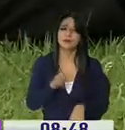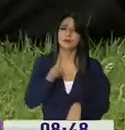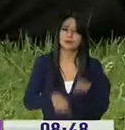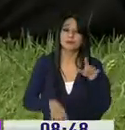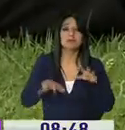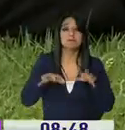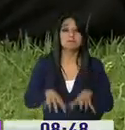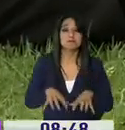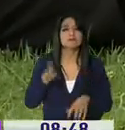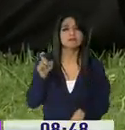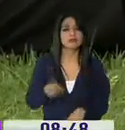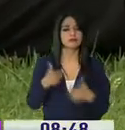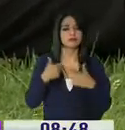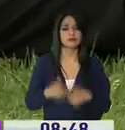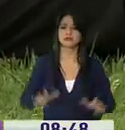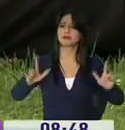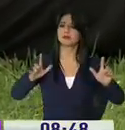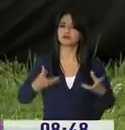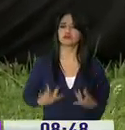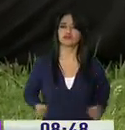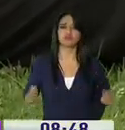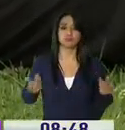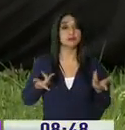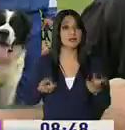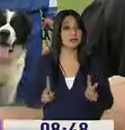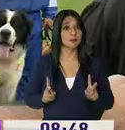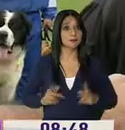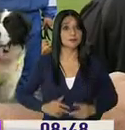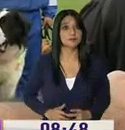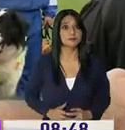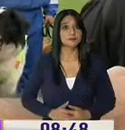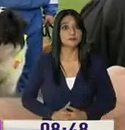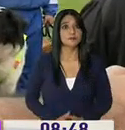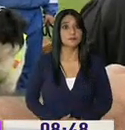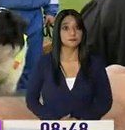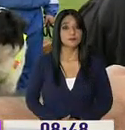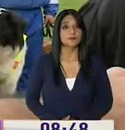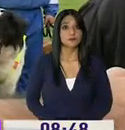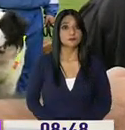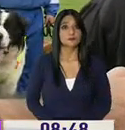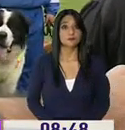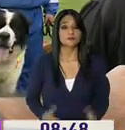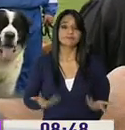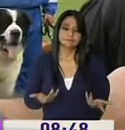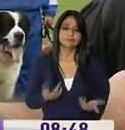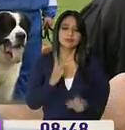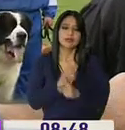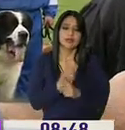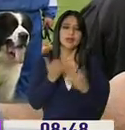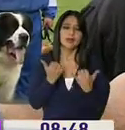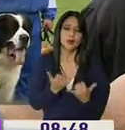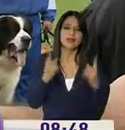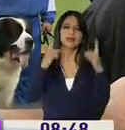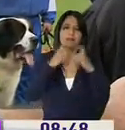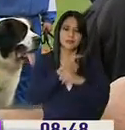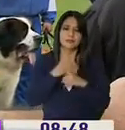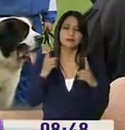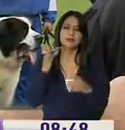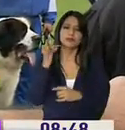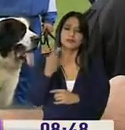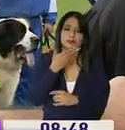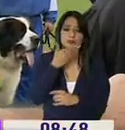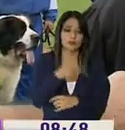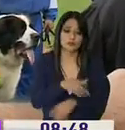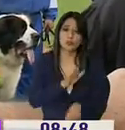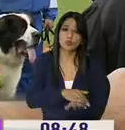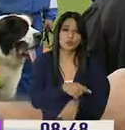perros necesitan liberar su energía acumulada. Después de una noche oscura siempre habrá un amanecer. Y los perritos no tienen la culpa,